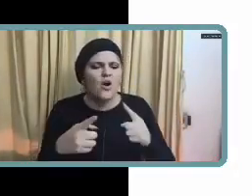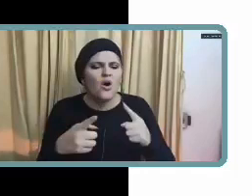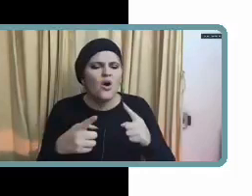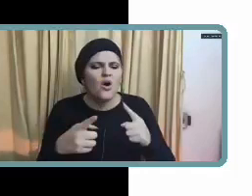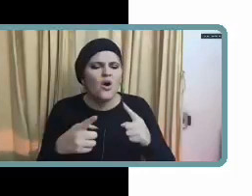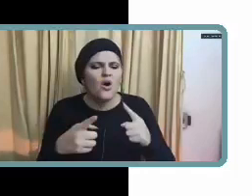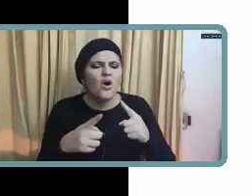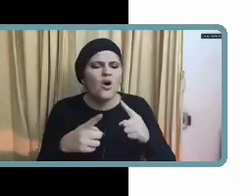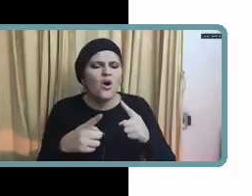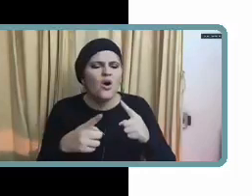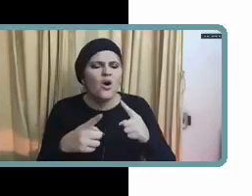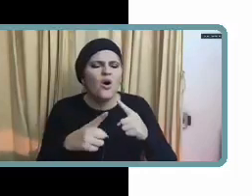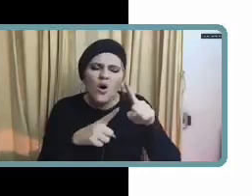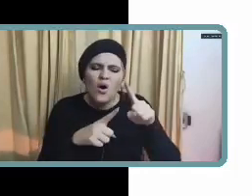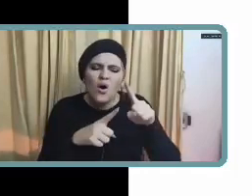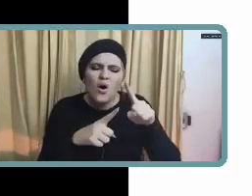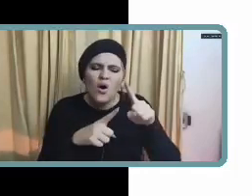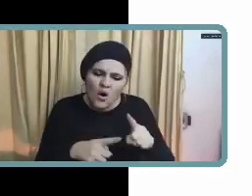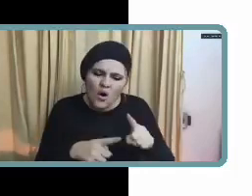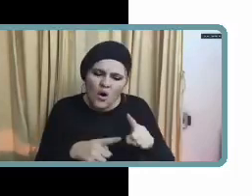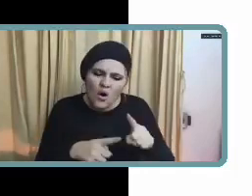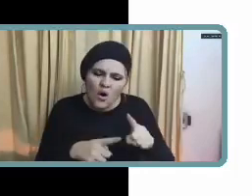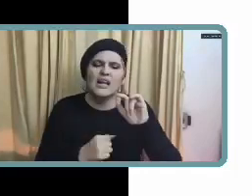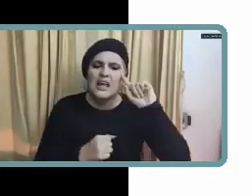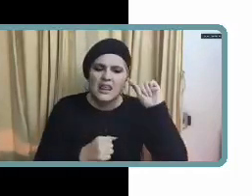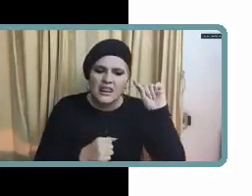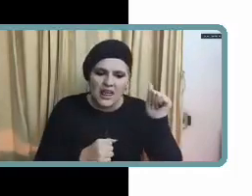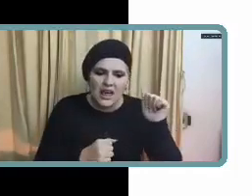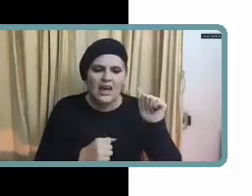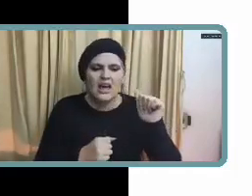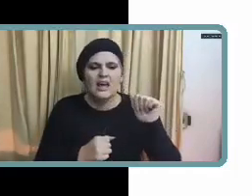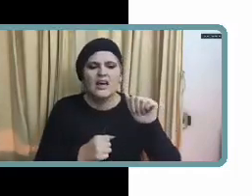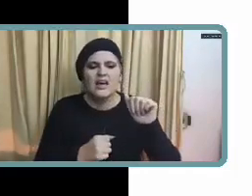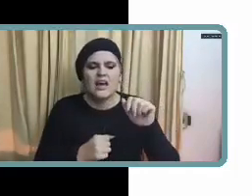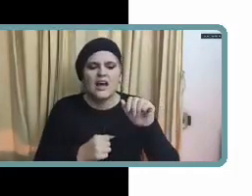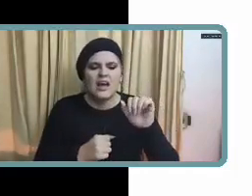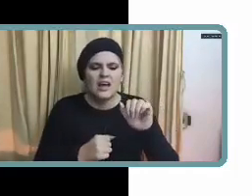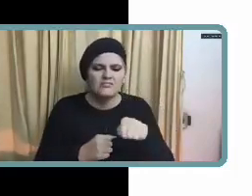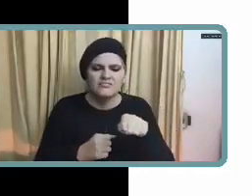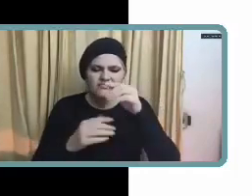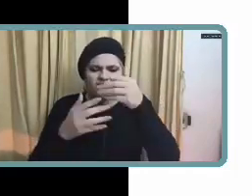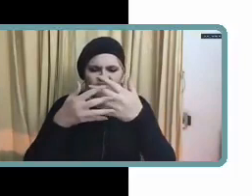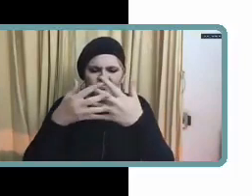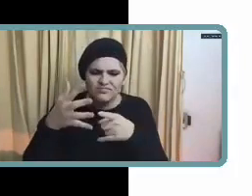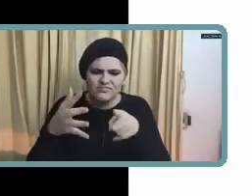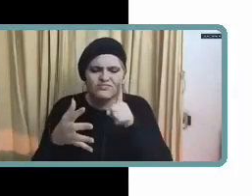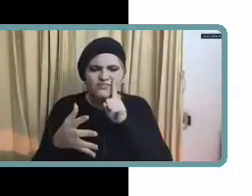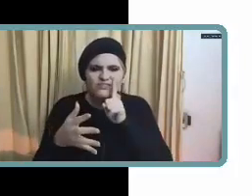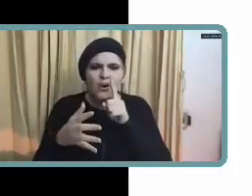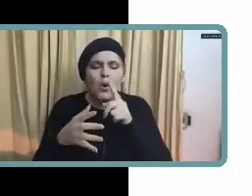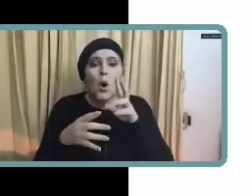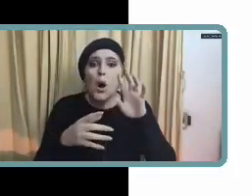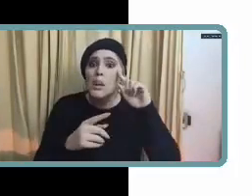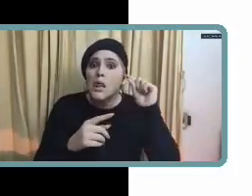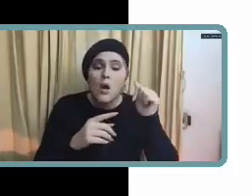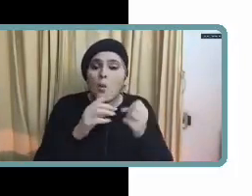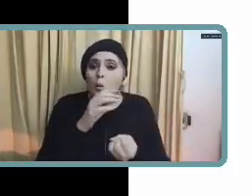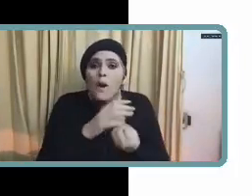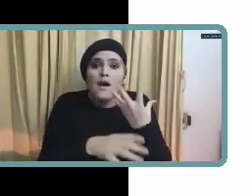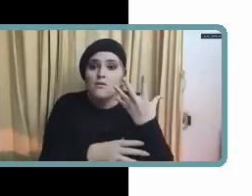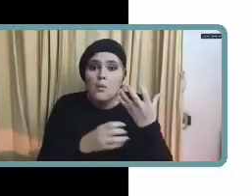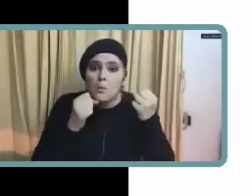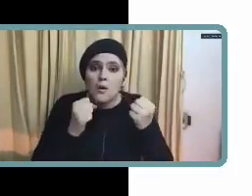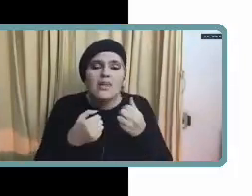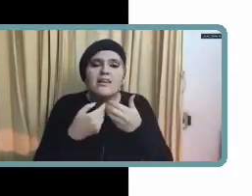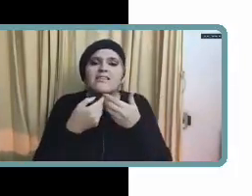el ADOS y el ADR, porque son herramientas que son muy buenas, o crear nuevas herramientas que ojalá sean de libre